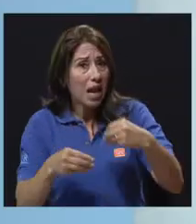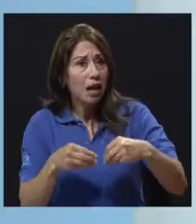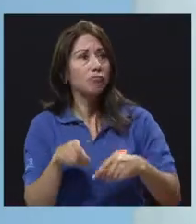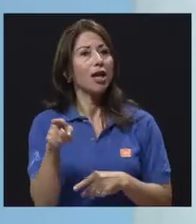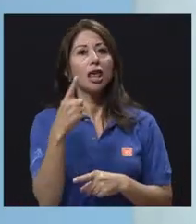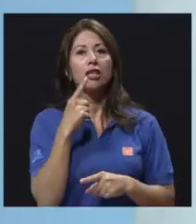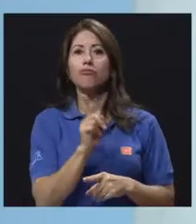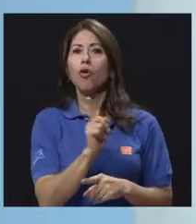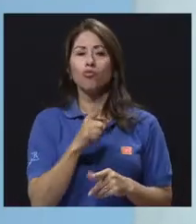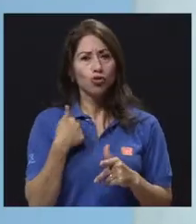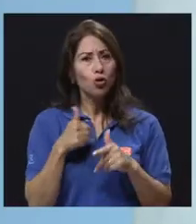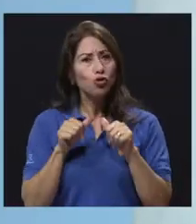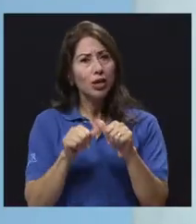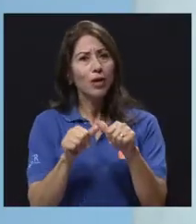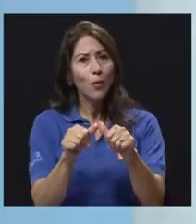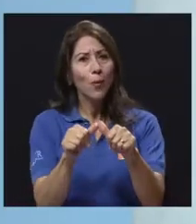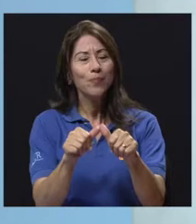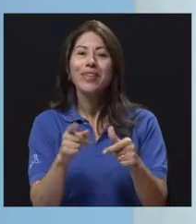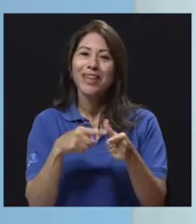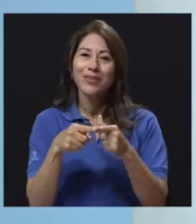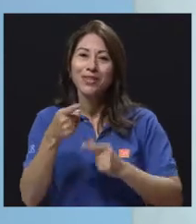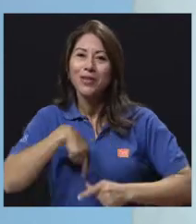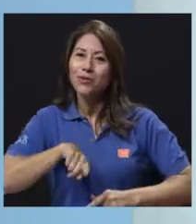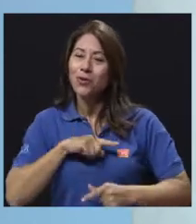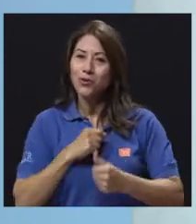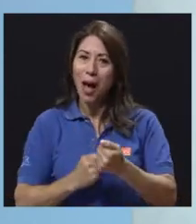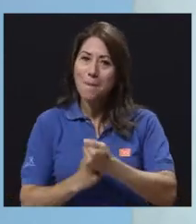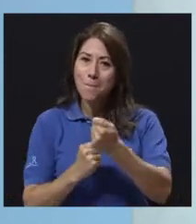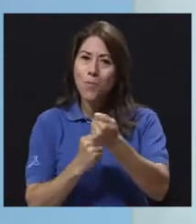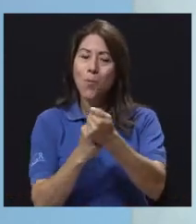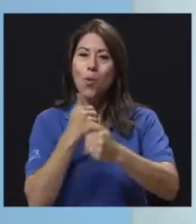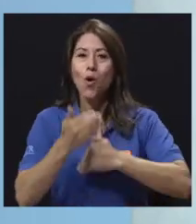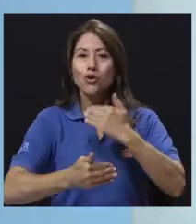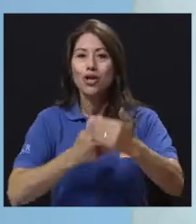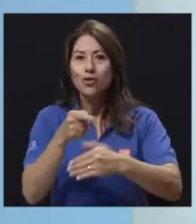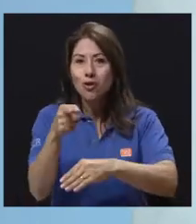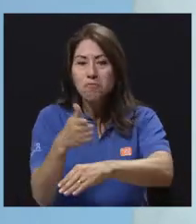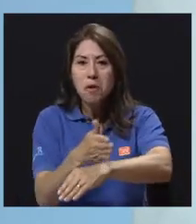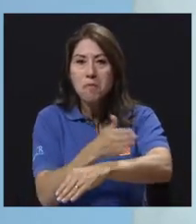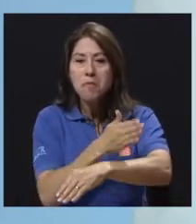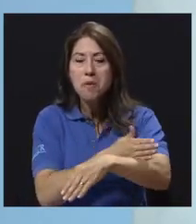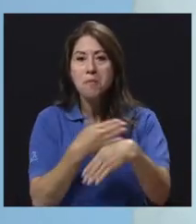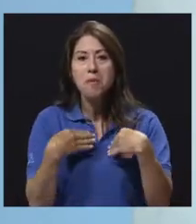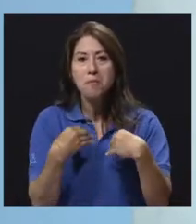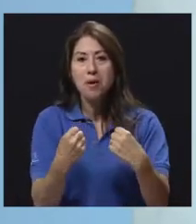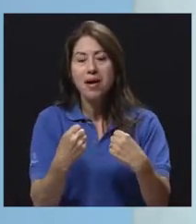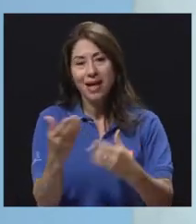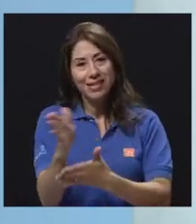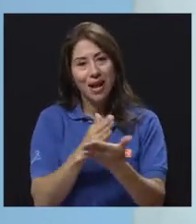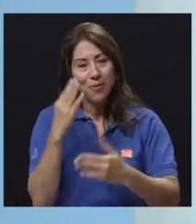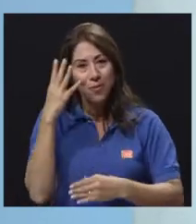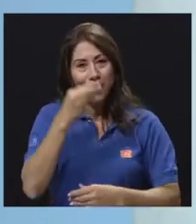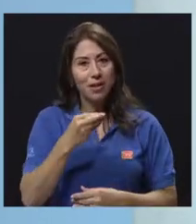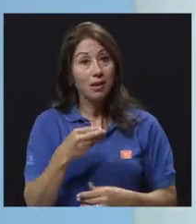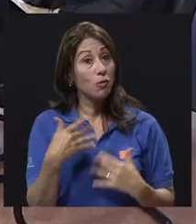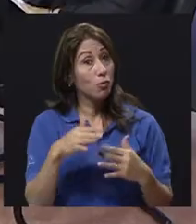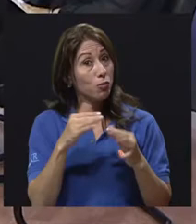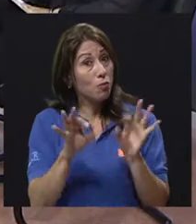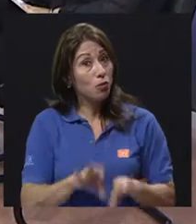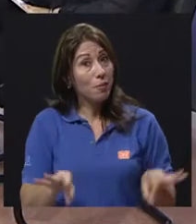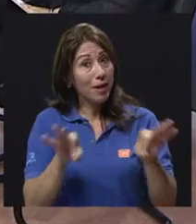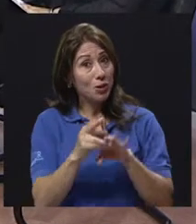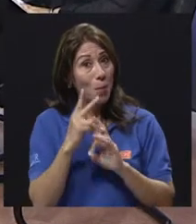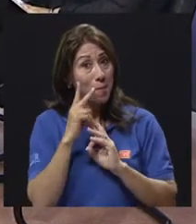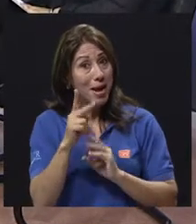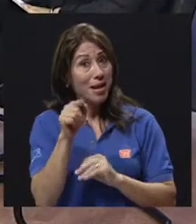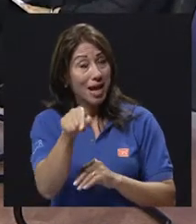hicimos fue como más bien apoyarla, ¿verdad? Claro, en claro, todo el proceso de recuperación, y creo que es un punto muy bonito que al final más bien es súper valioso, sí, ver